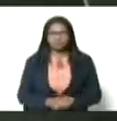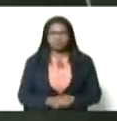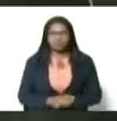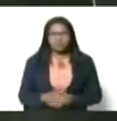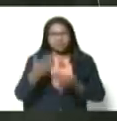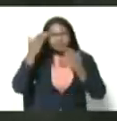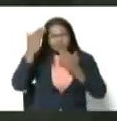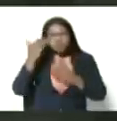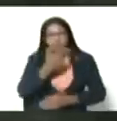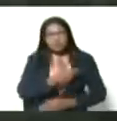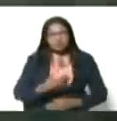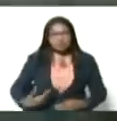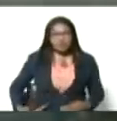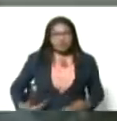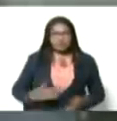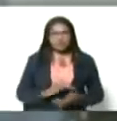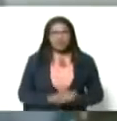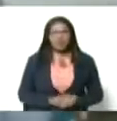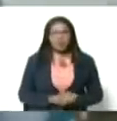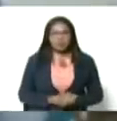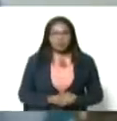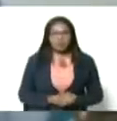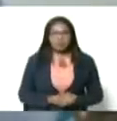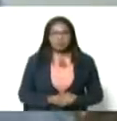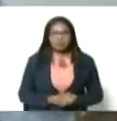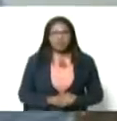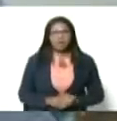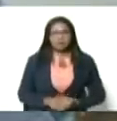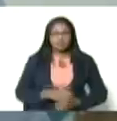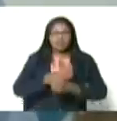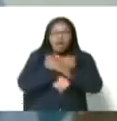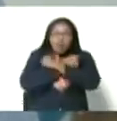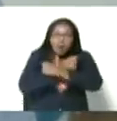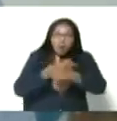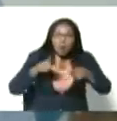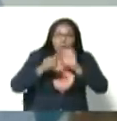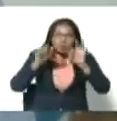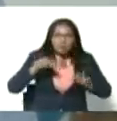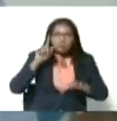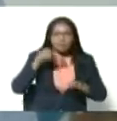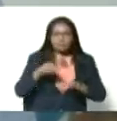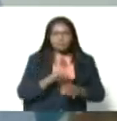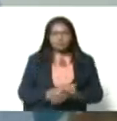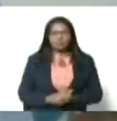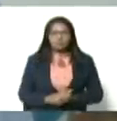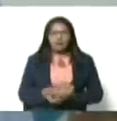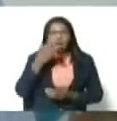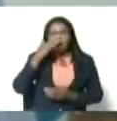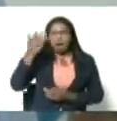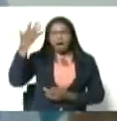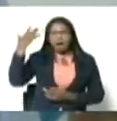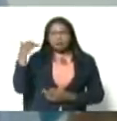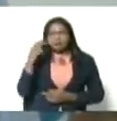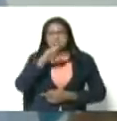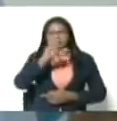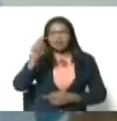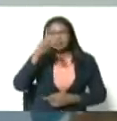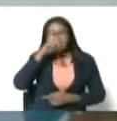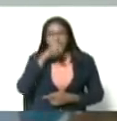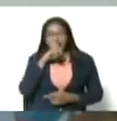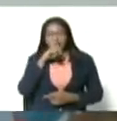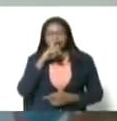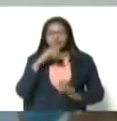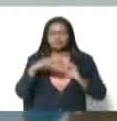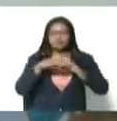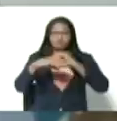Saludos, presidente. Un abrazo desde el alma por sus 30 años al volante. Hace 30 años conducí un metrobús